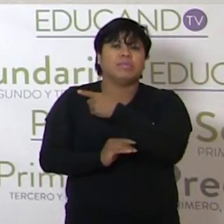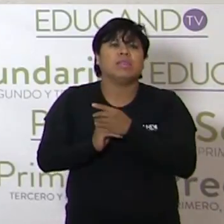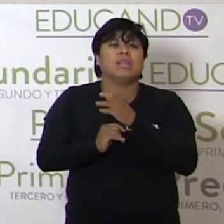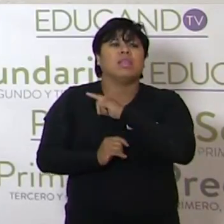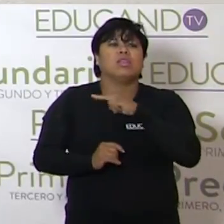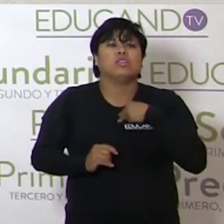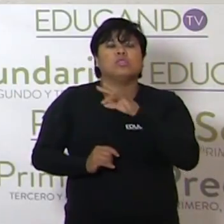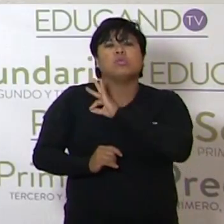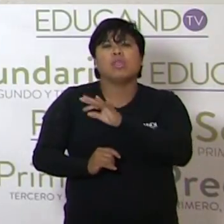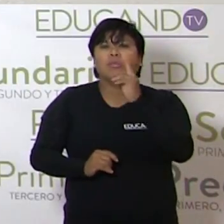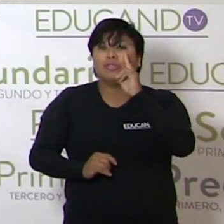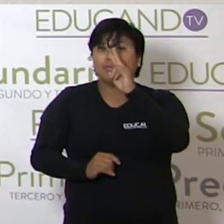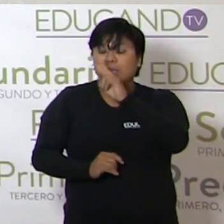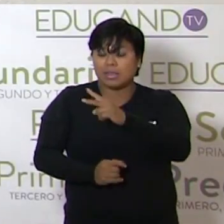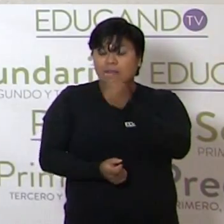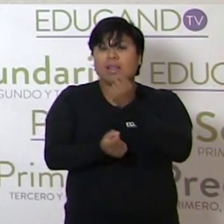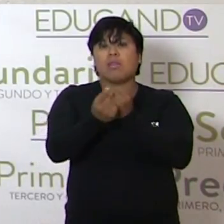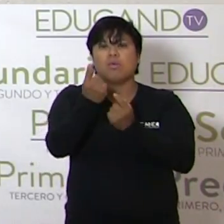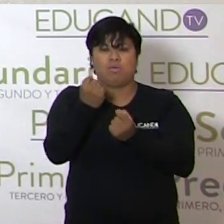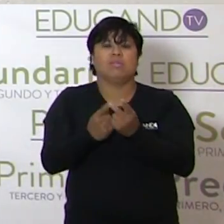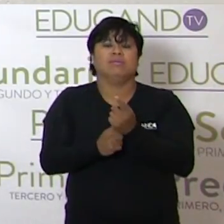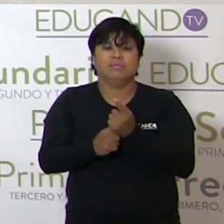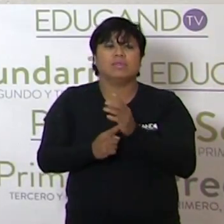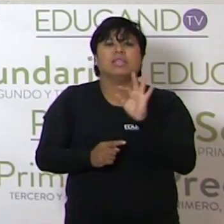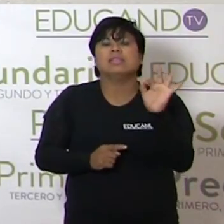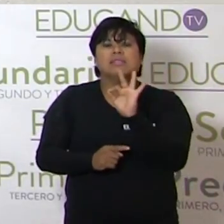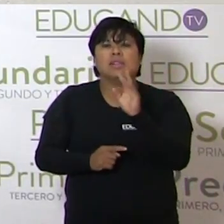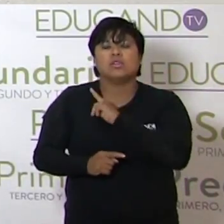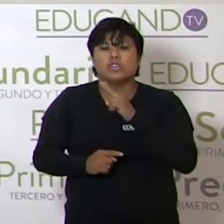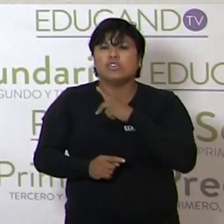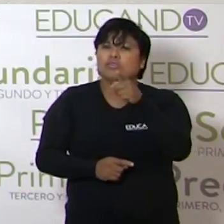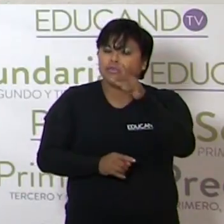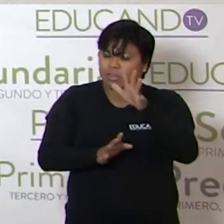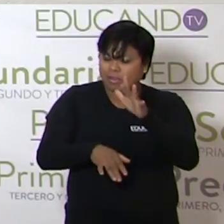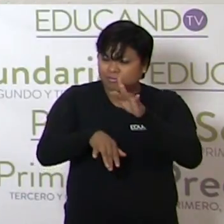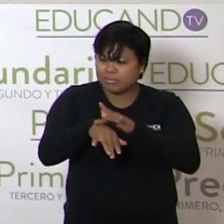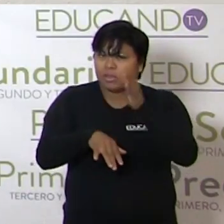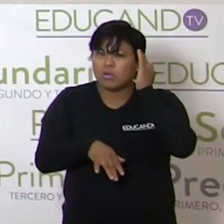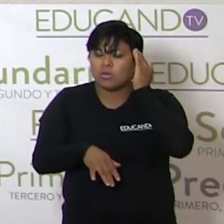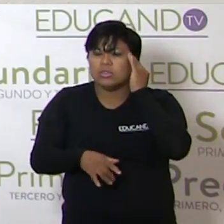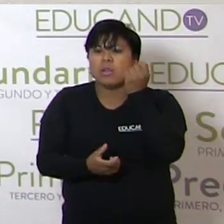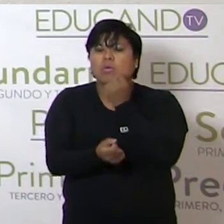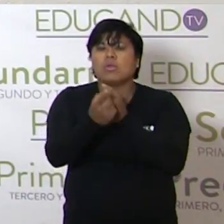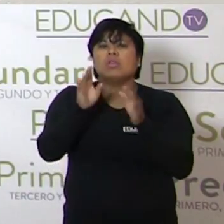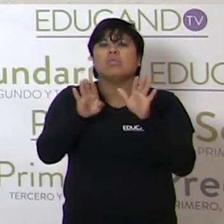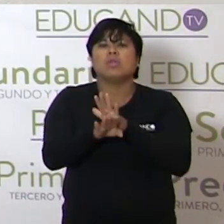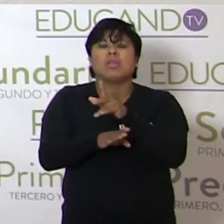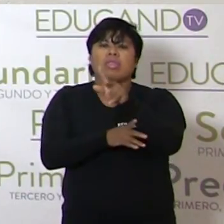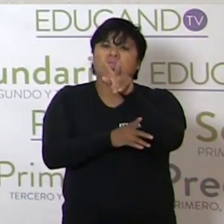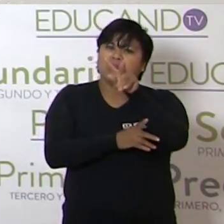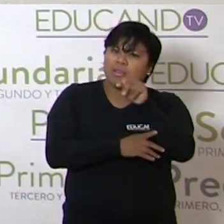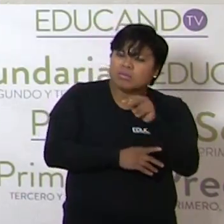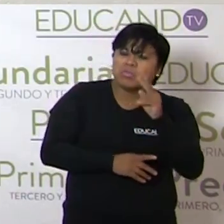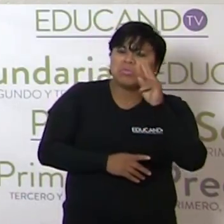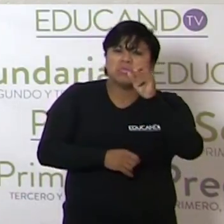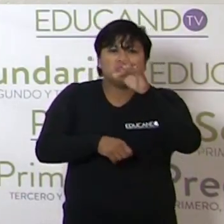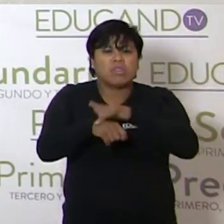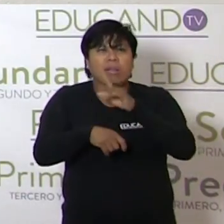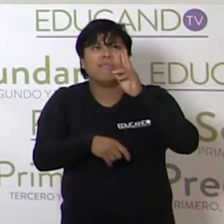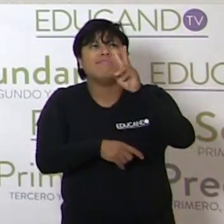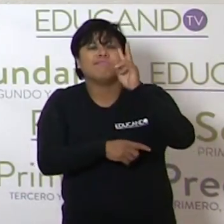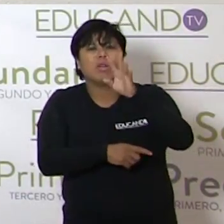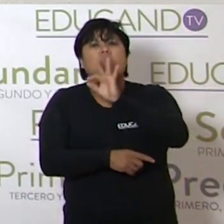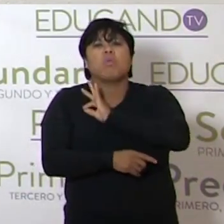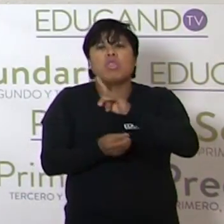que podemos también ver en algunas páginas web, que seguramente ya conoces muchas de ellas y que las anuncian también por televisión, además, donde puedes tú